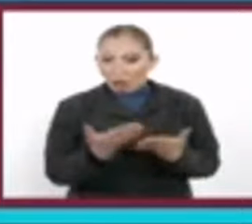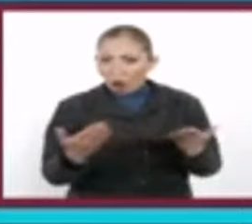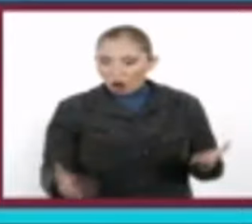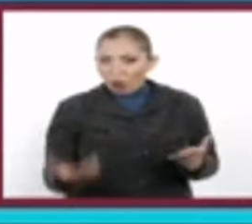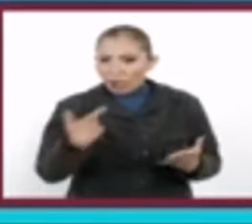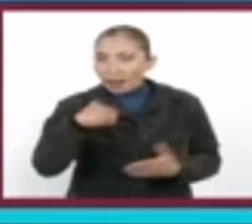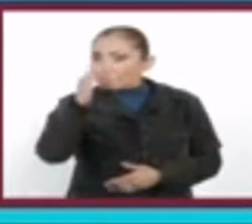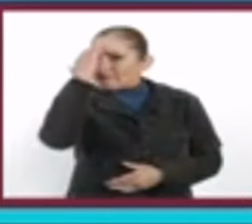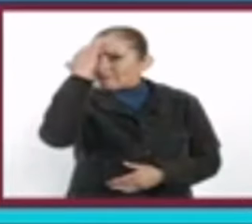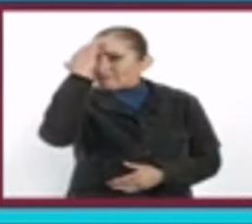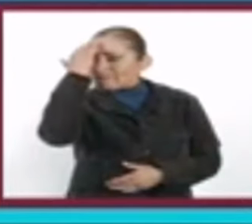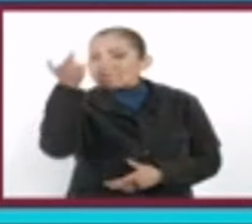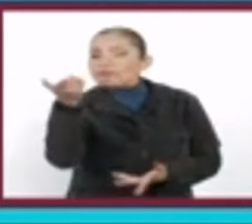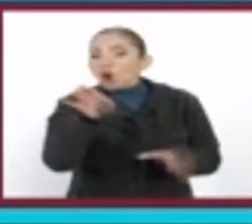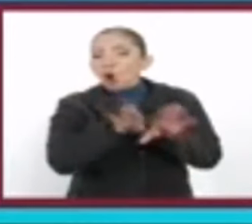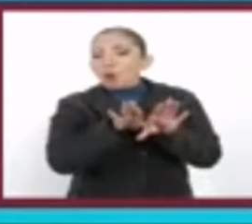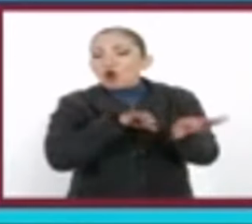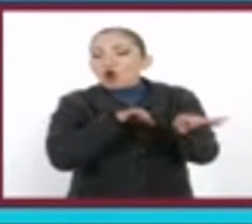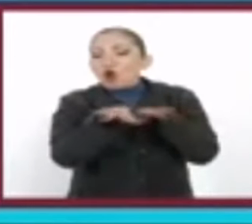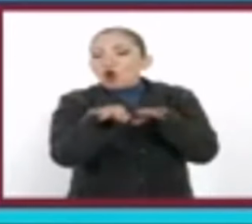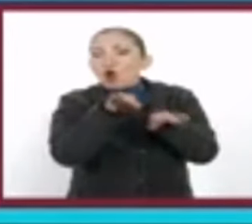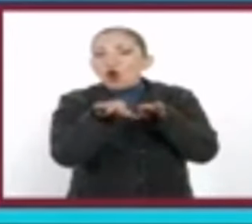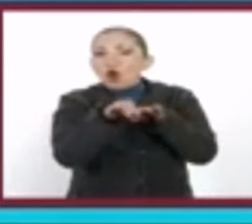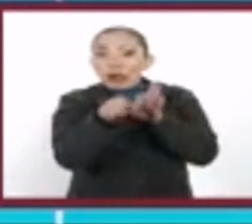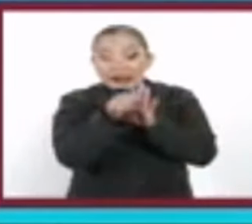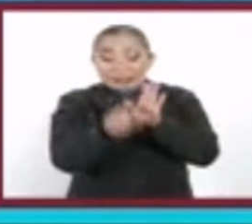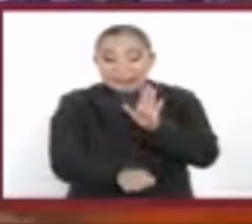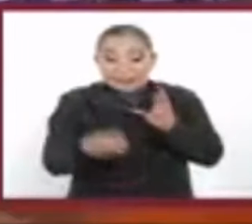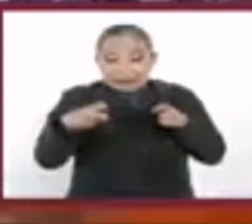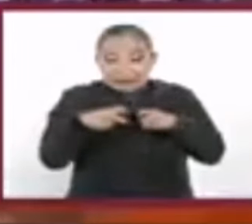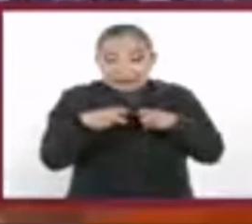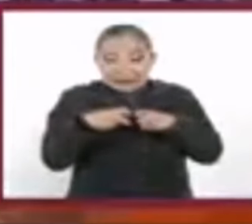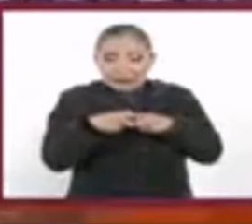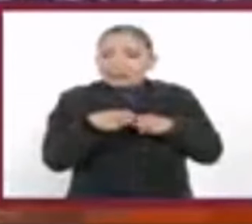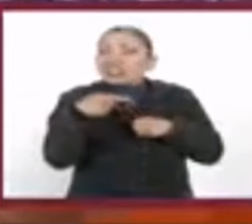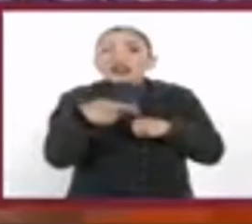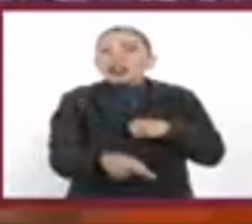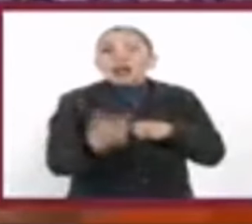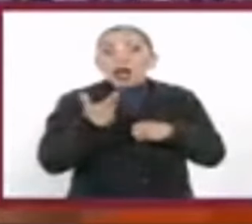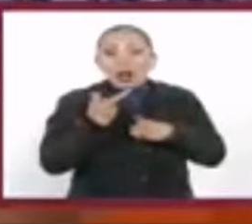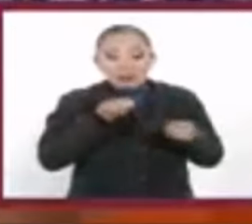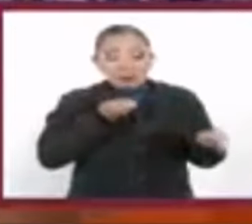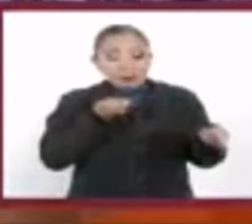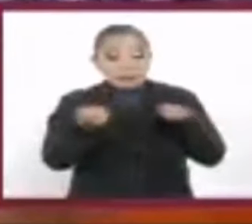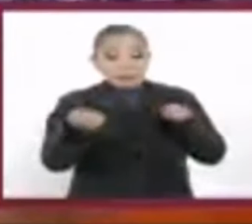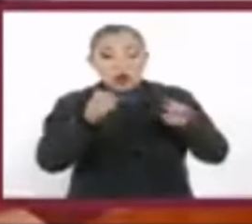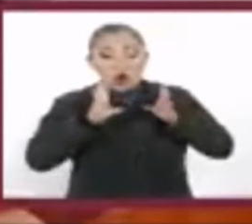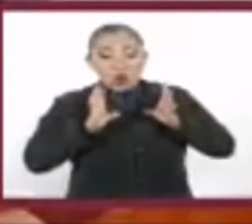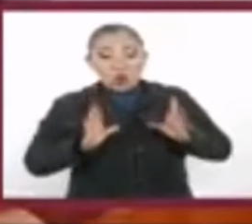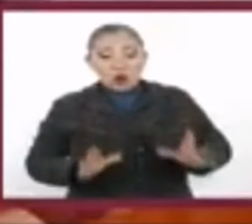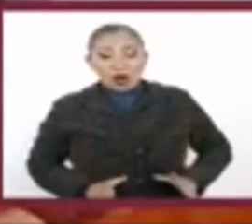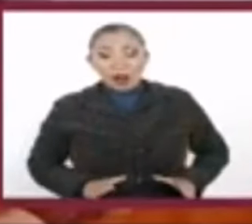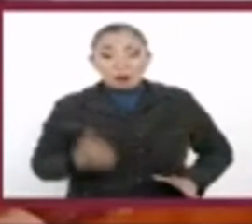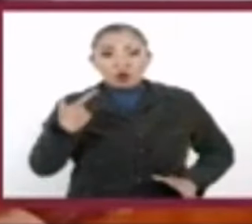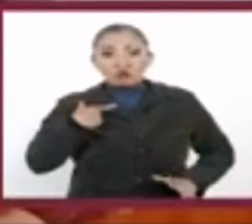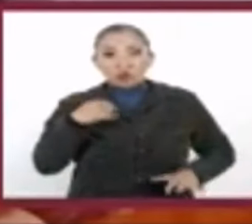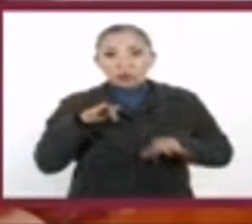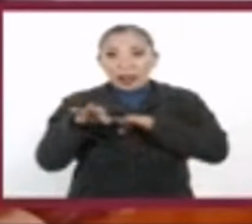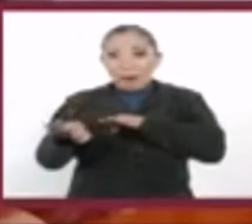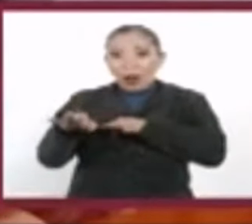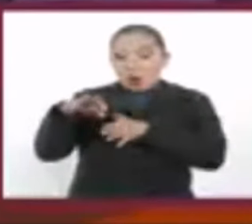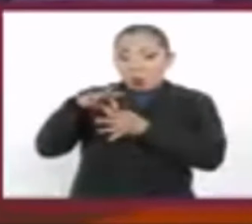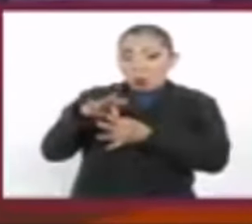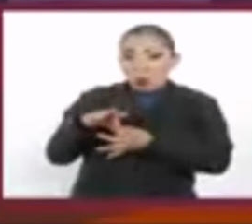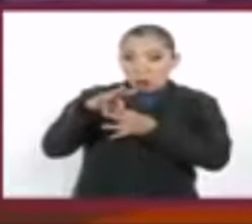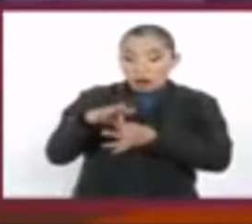Ahora vamos a conocer las funciones del sistema nervioso. Este sistema coordina al cuerpo humano y controla sus